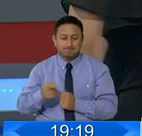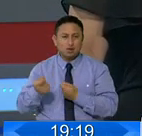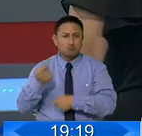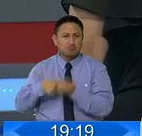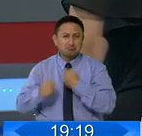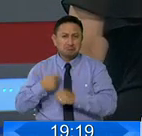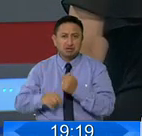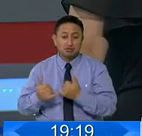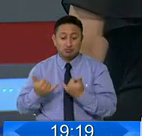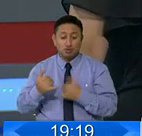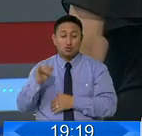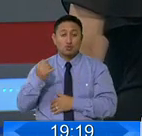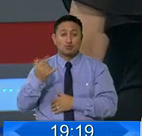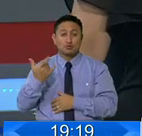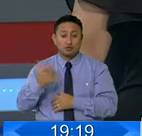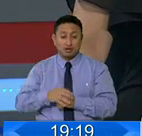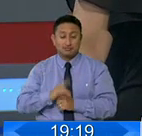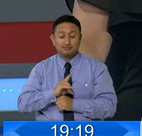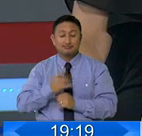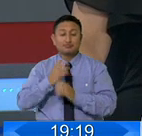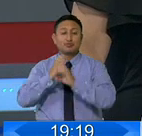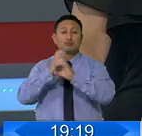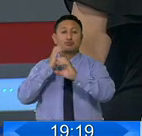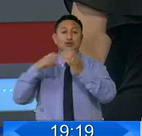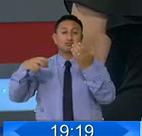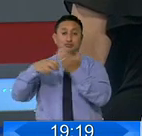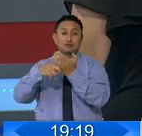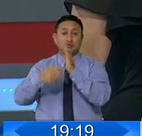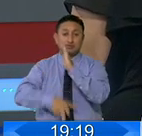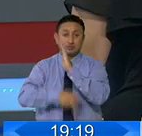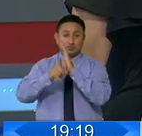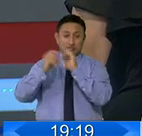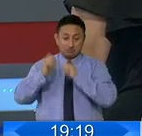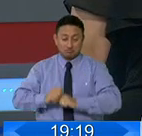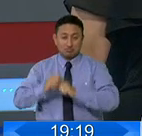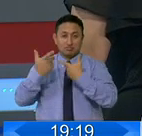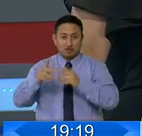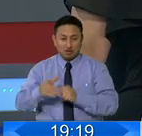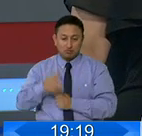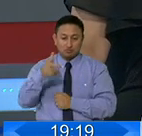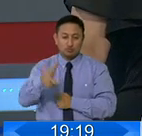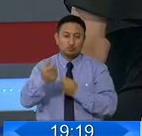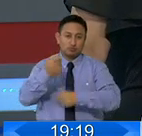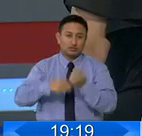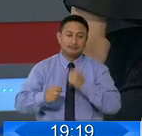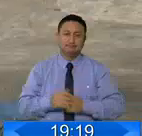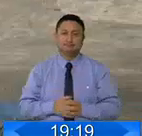combustible arrancaron este jueves desde los terminales y depósitos de productos limpios de Petroecuador.